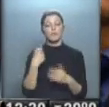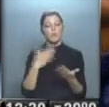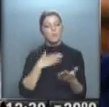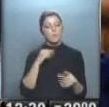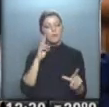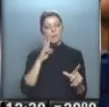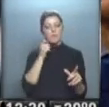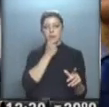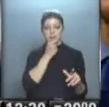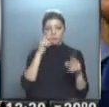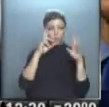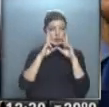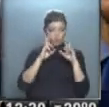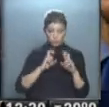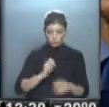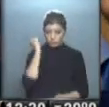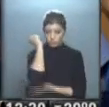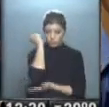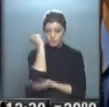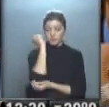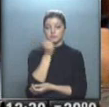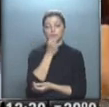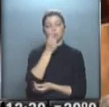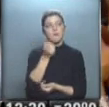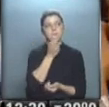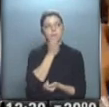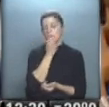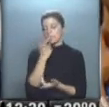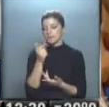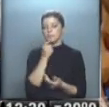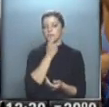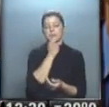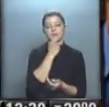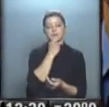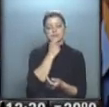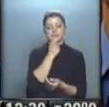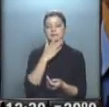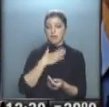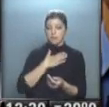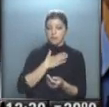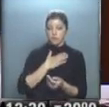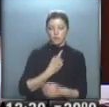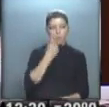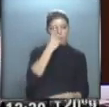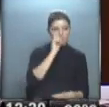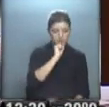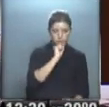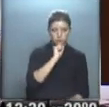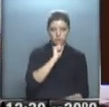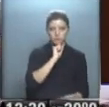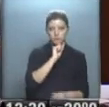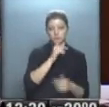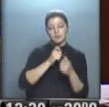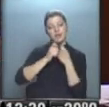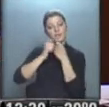en la pericia económica, que con un ejemplo simple, dice, si a mí me cuesta un peso